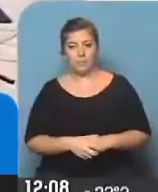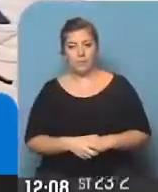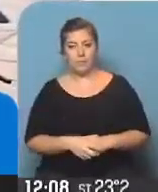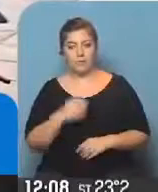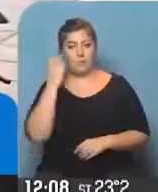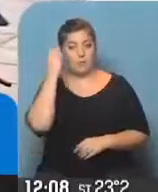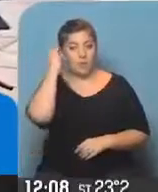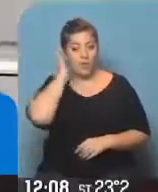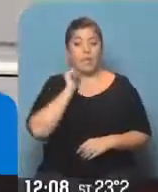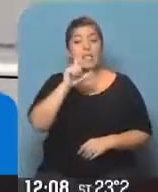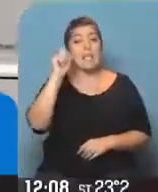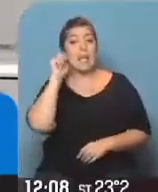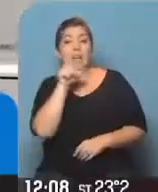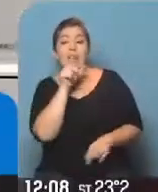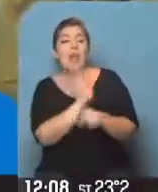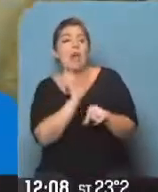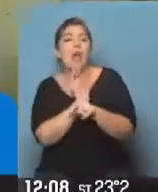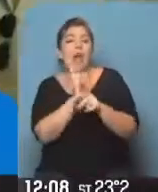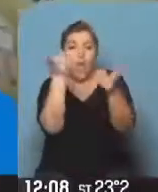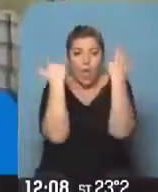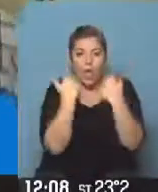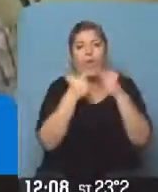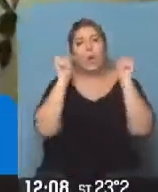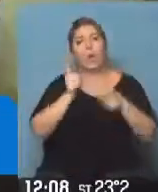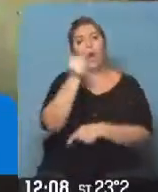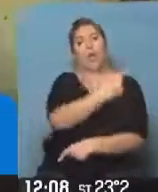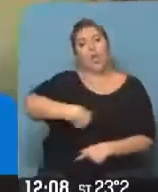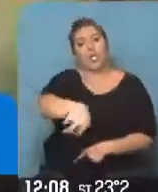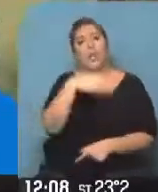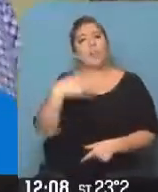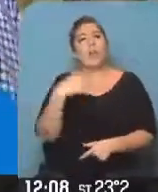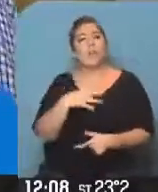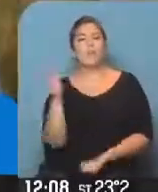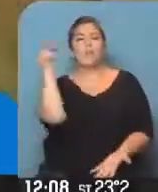Aunque la CGT esté de rodillas, los aeronáuticos tendremos que estar de pie.